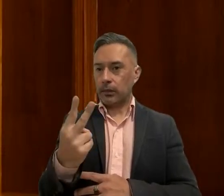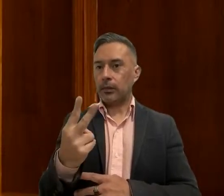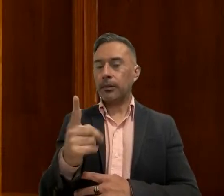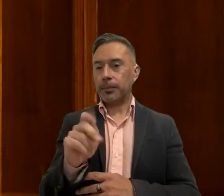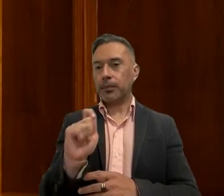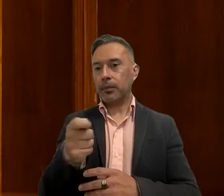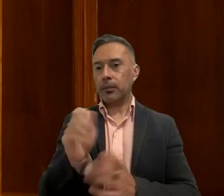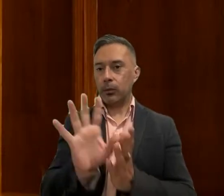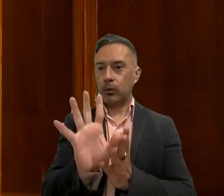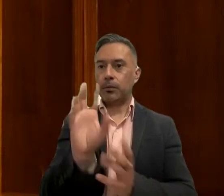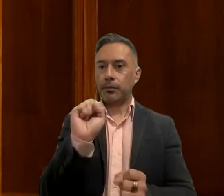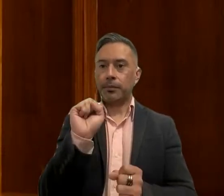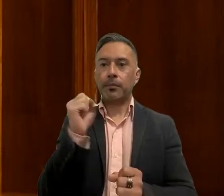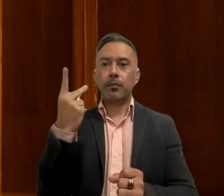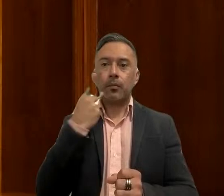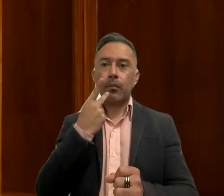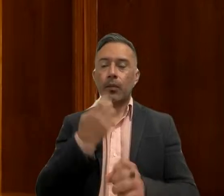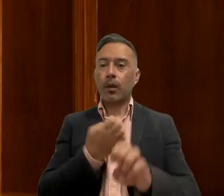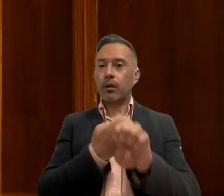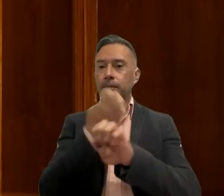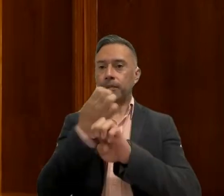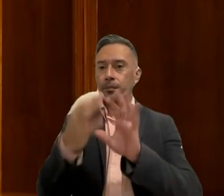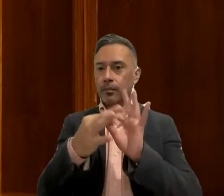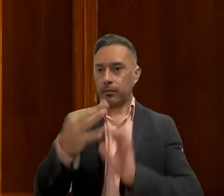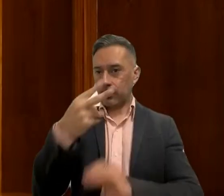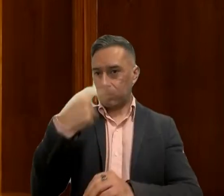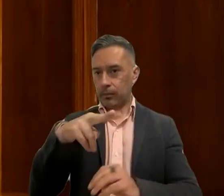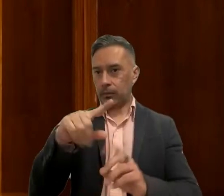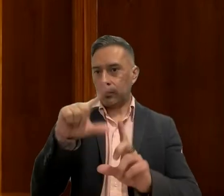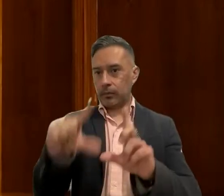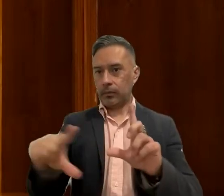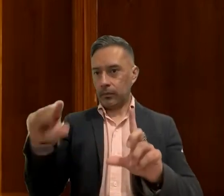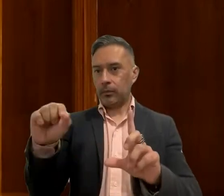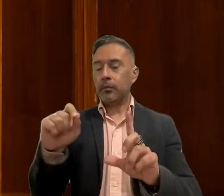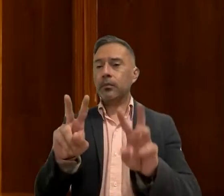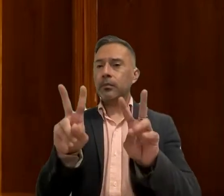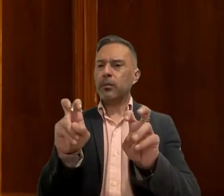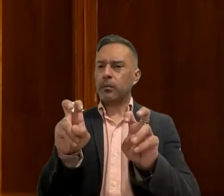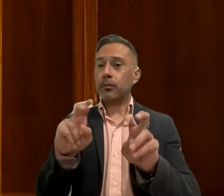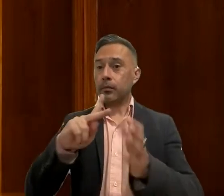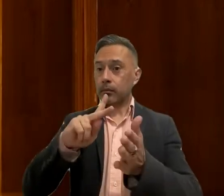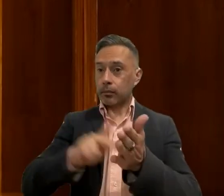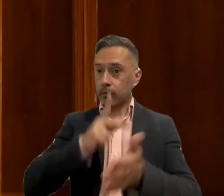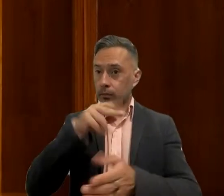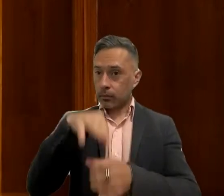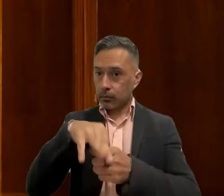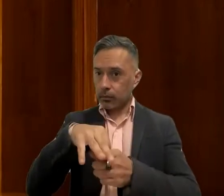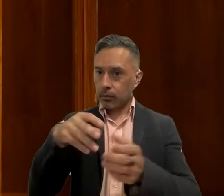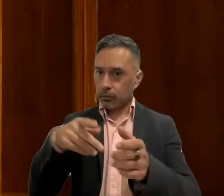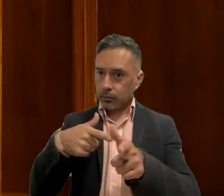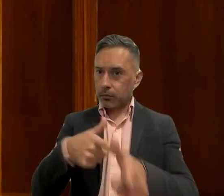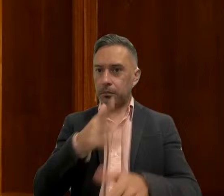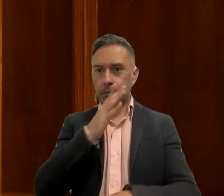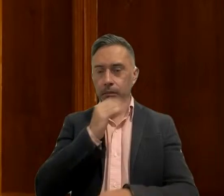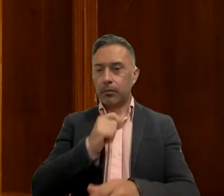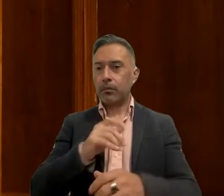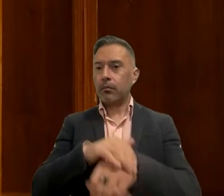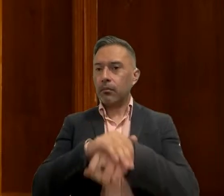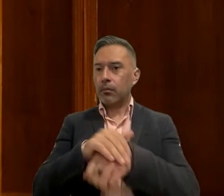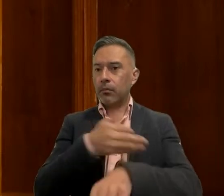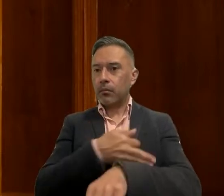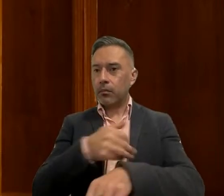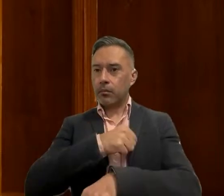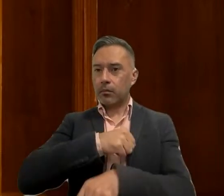Constitución Política de los Estados Unidos Mexicanos en materia de no reelección y nepotismo electoral.